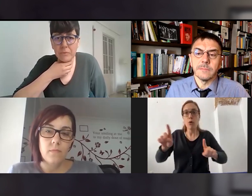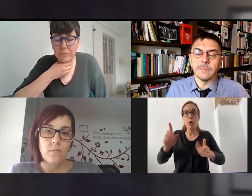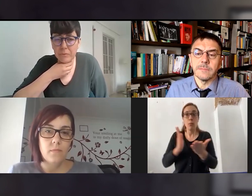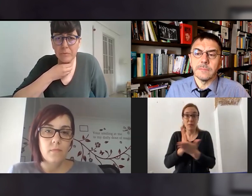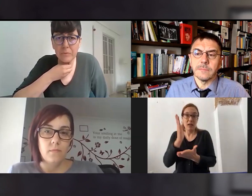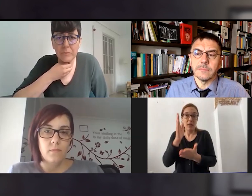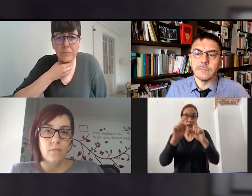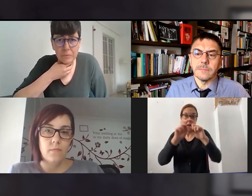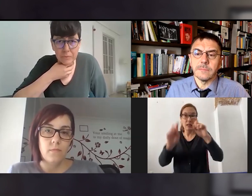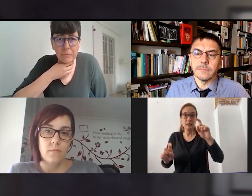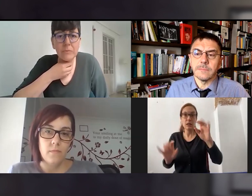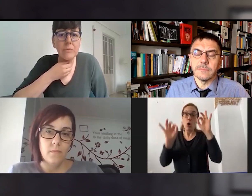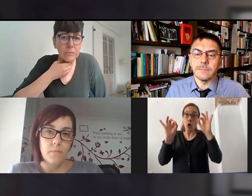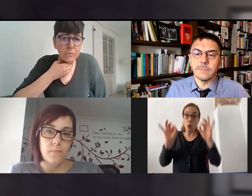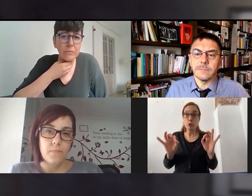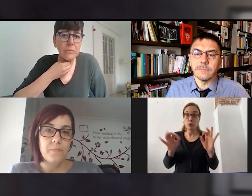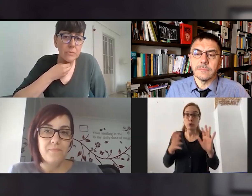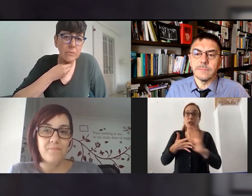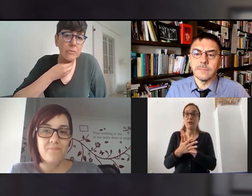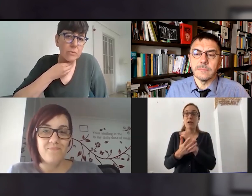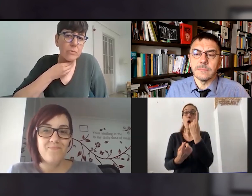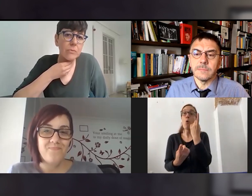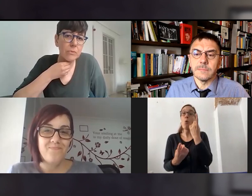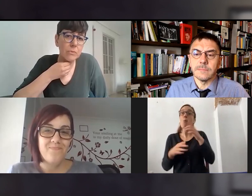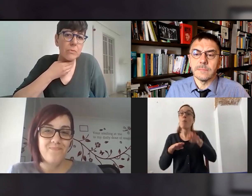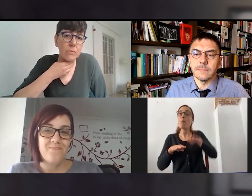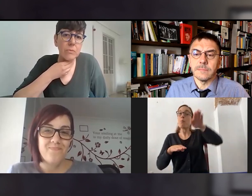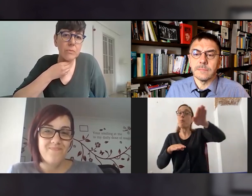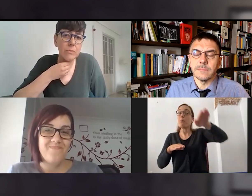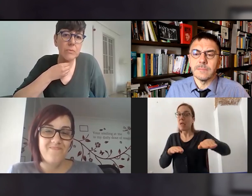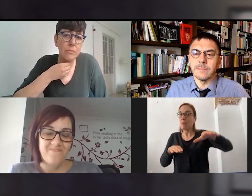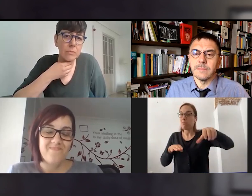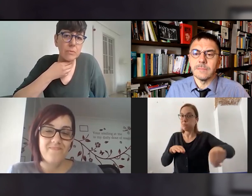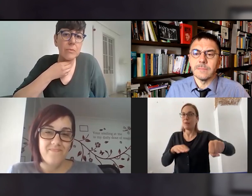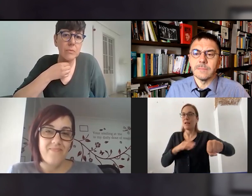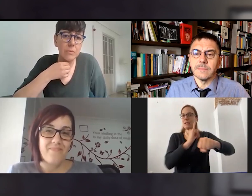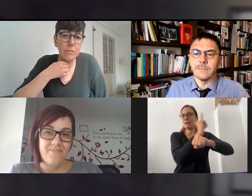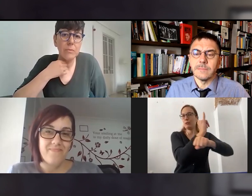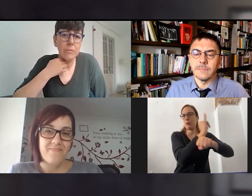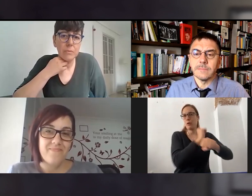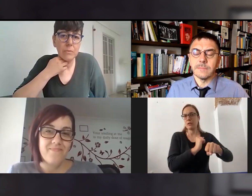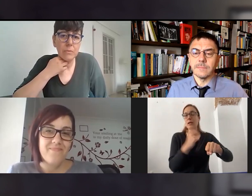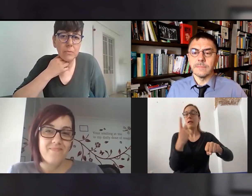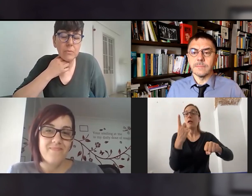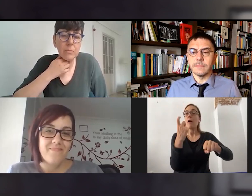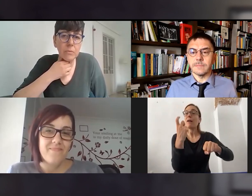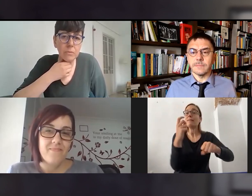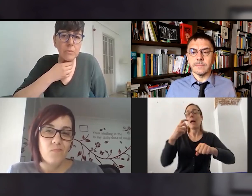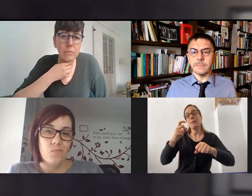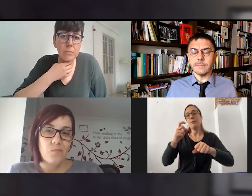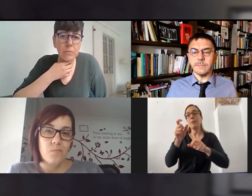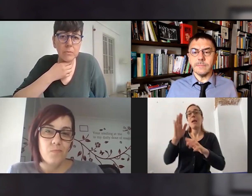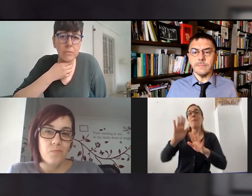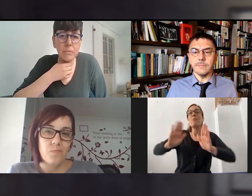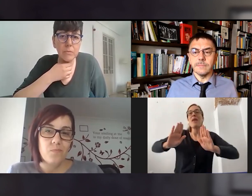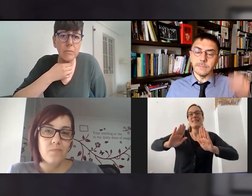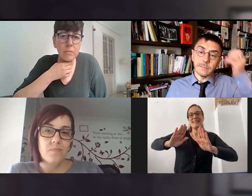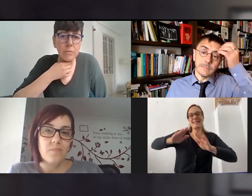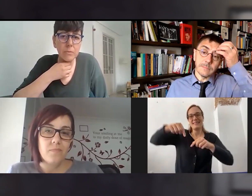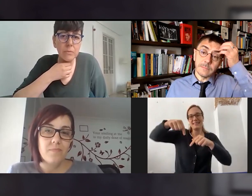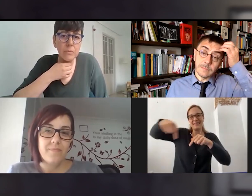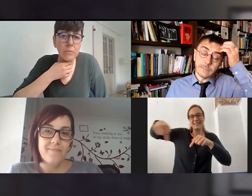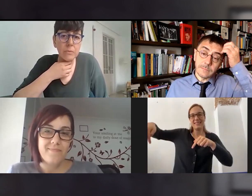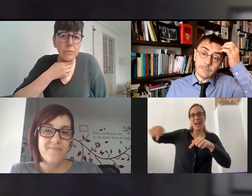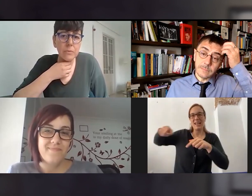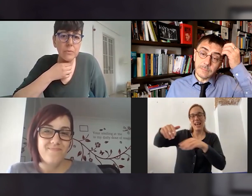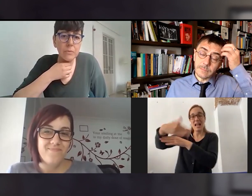haber introducido un pie también en las instituciones. Faltan muchos pies en la calle, pero eso también es un trabajo del partido, no de una contradicción